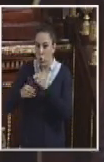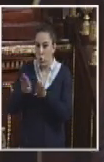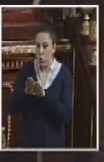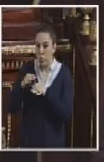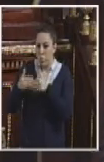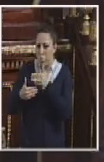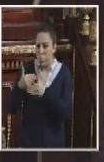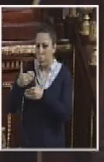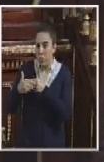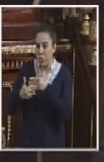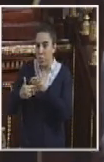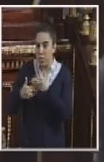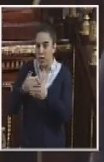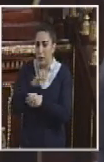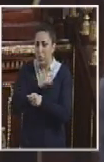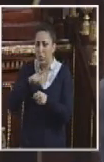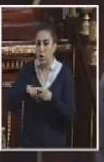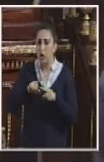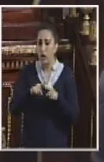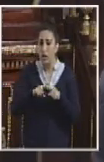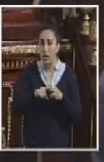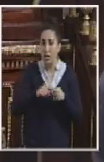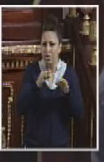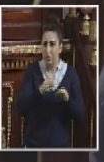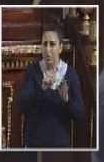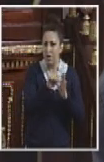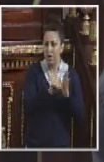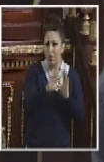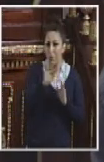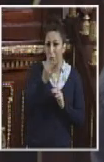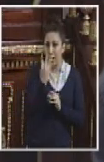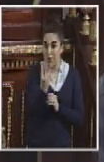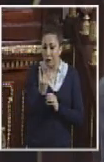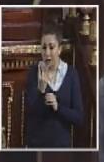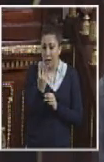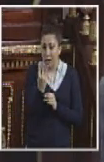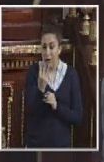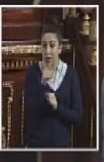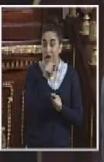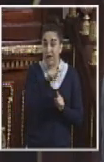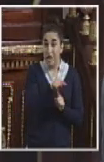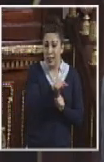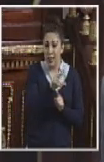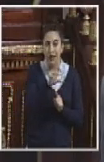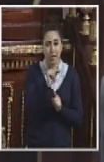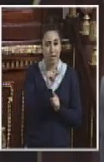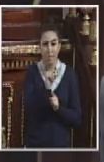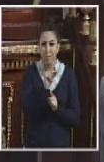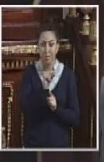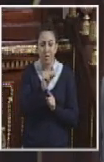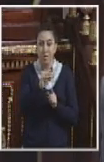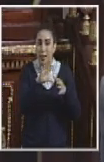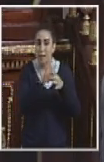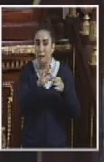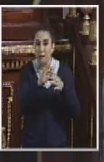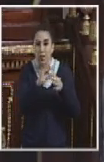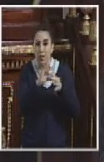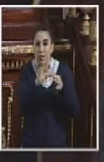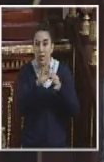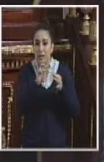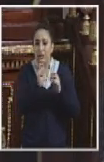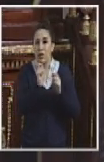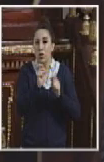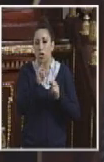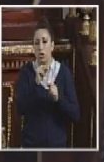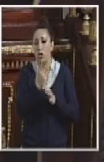especial está precisamente en el 44, y en el 44 ni siquiera le da facultad a la jefa